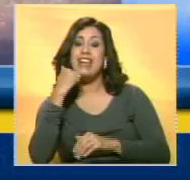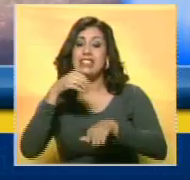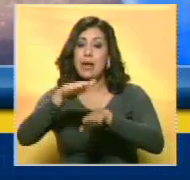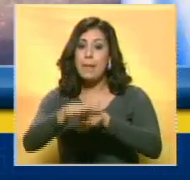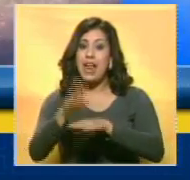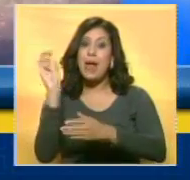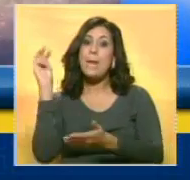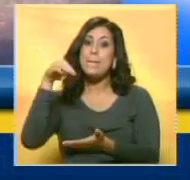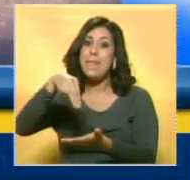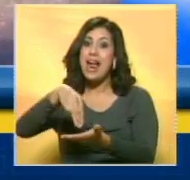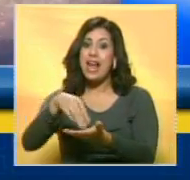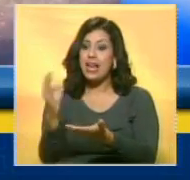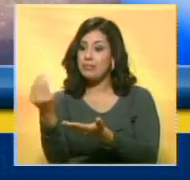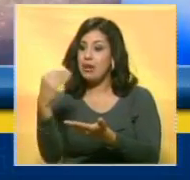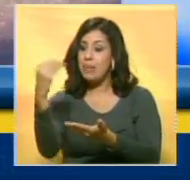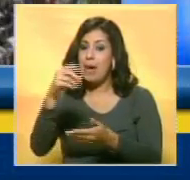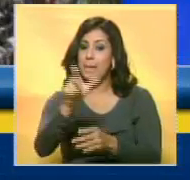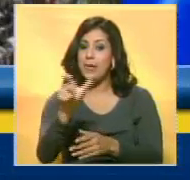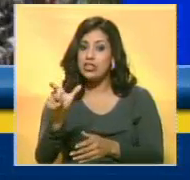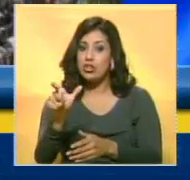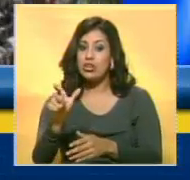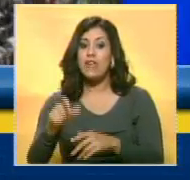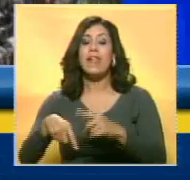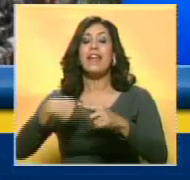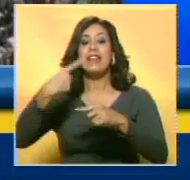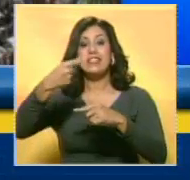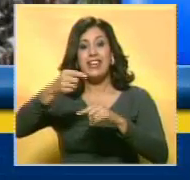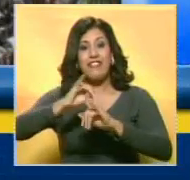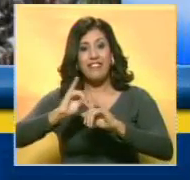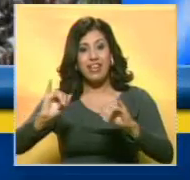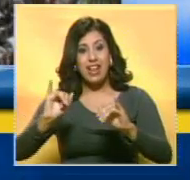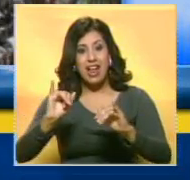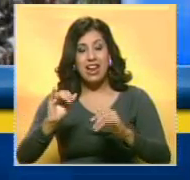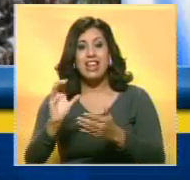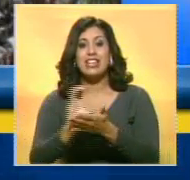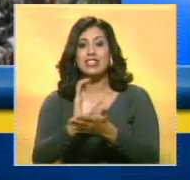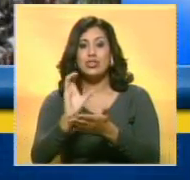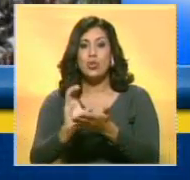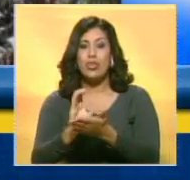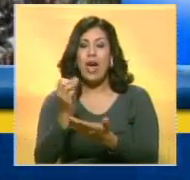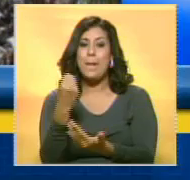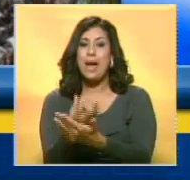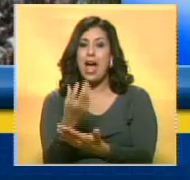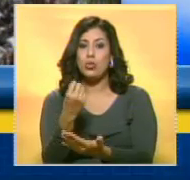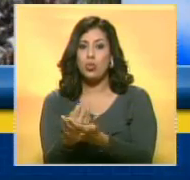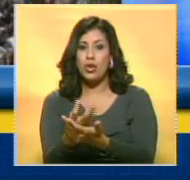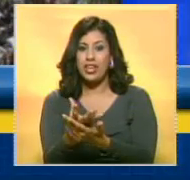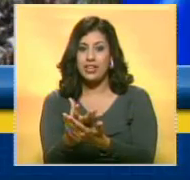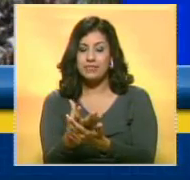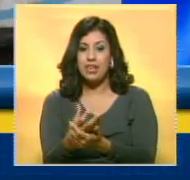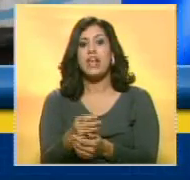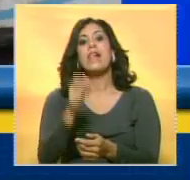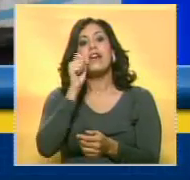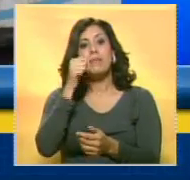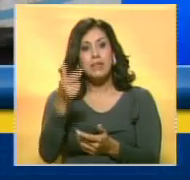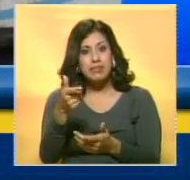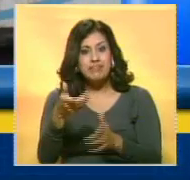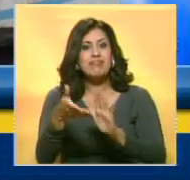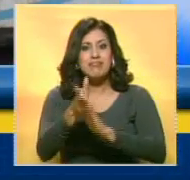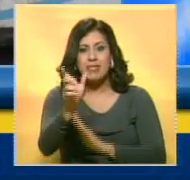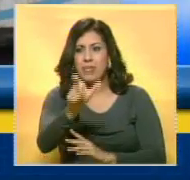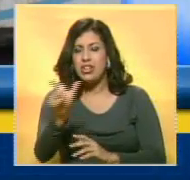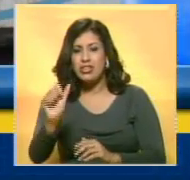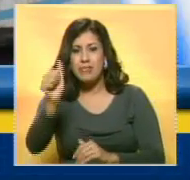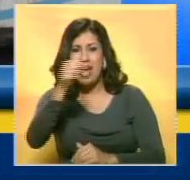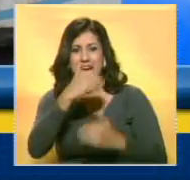parada en Maracay para recoger más pasajeros y tenía como destino final la ciudad de Maturín, en el estado Monagas. La mayoría de los pasajeros